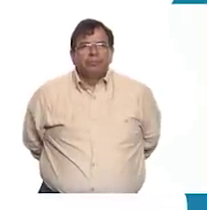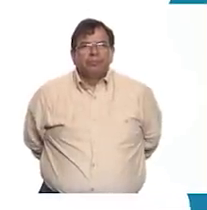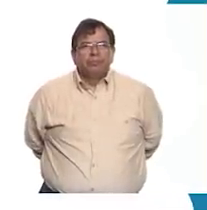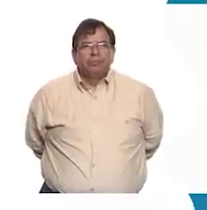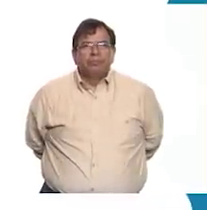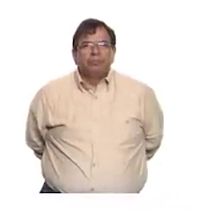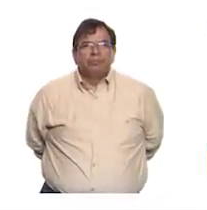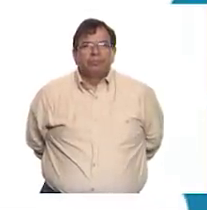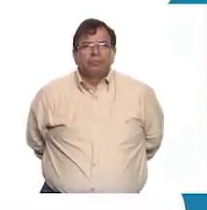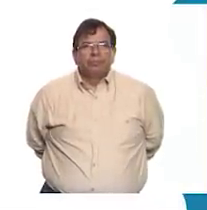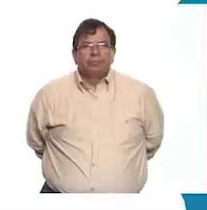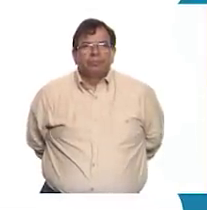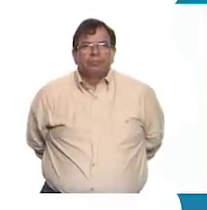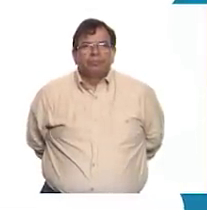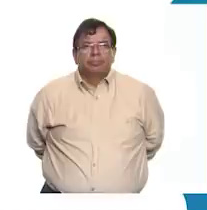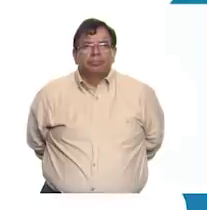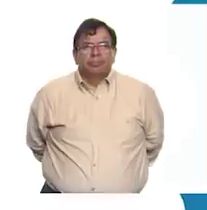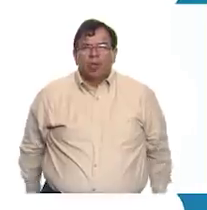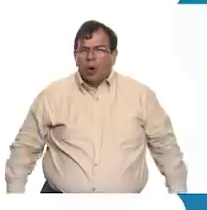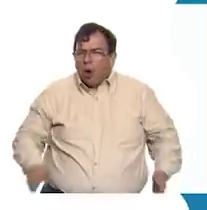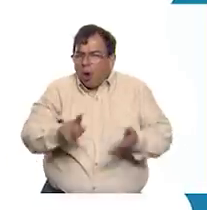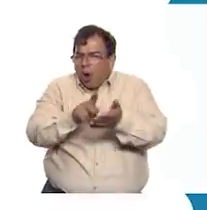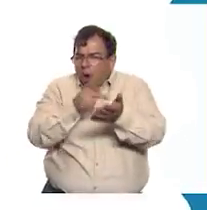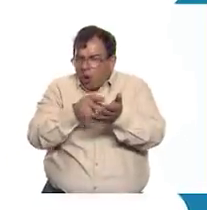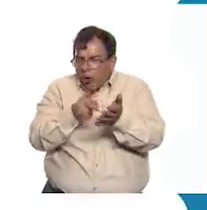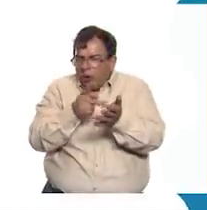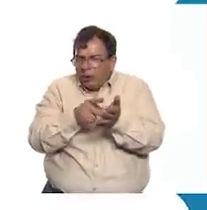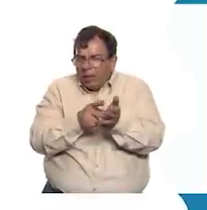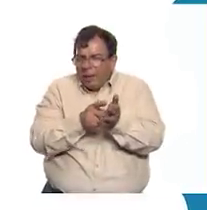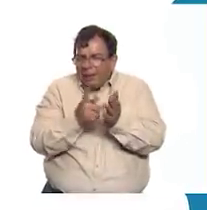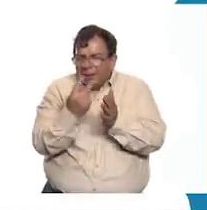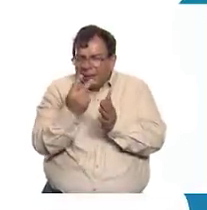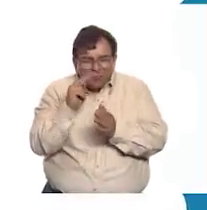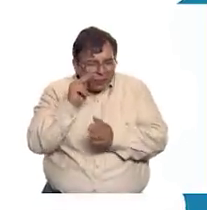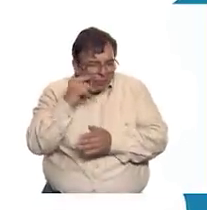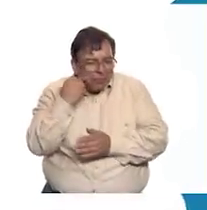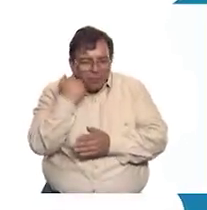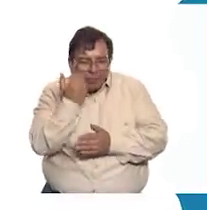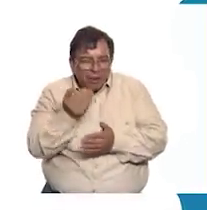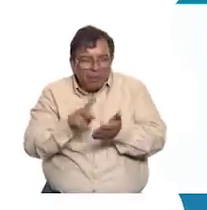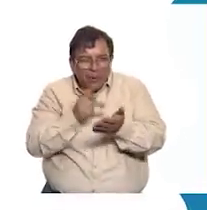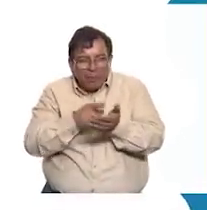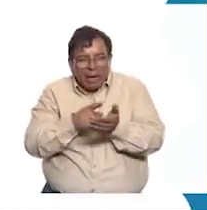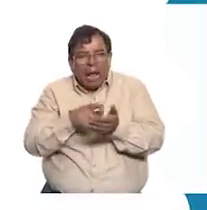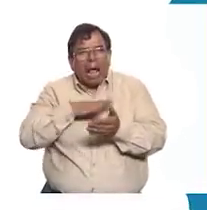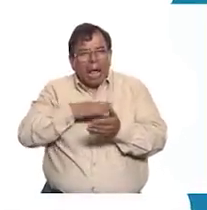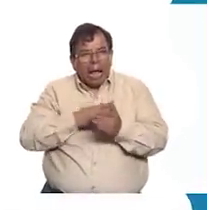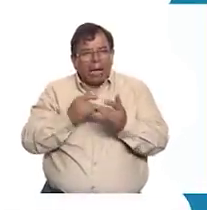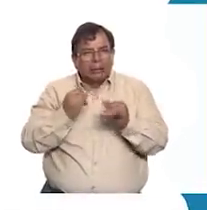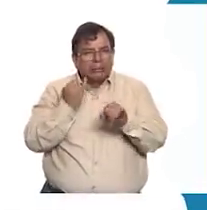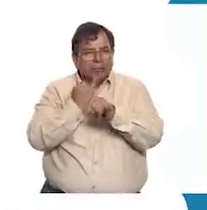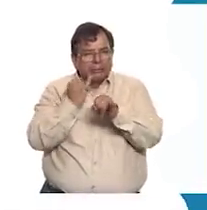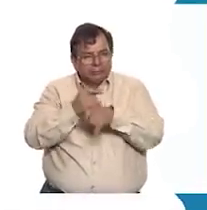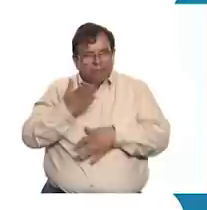conalitech.cep.gob.mx. Si quieres volver a ver los programas de Aprende en Casa, los puedes encontrar en la siguiente liga: